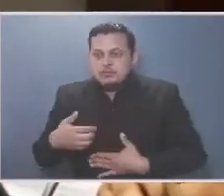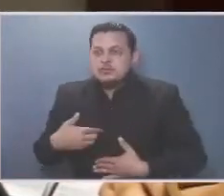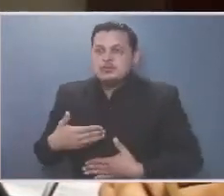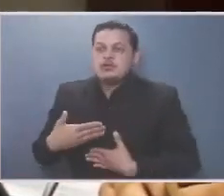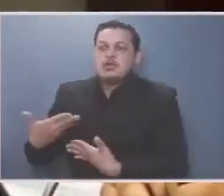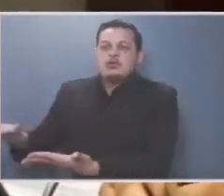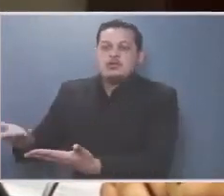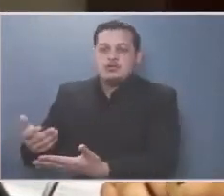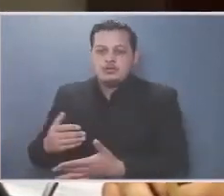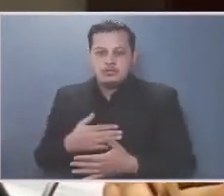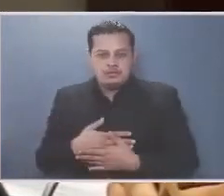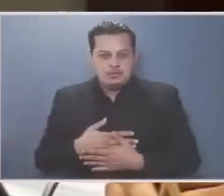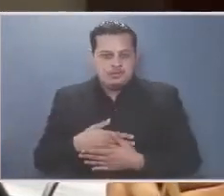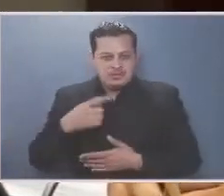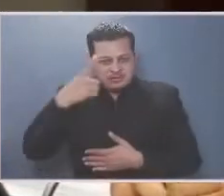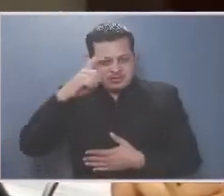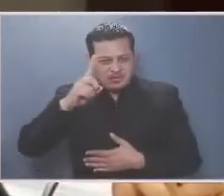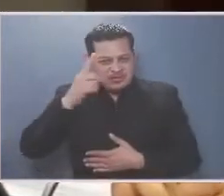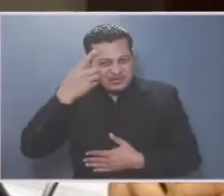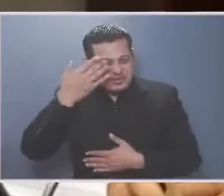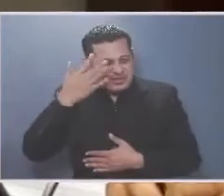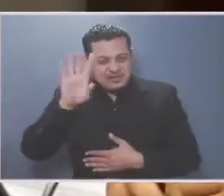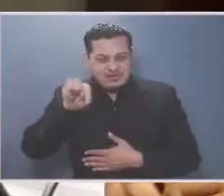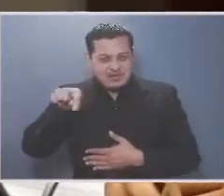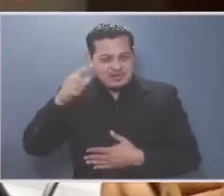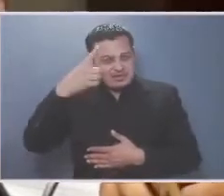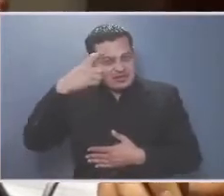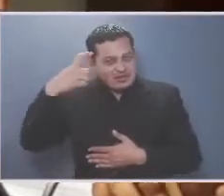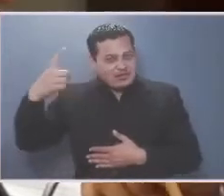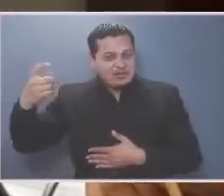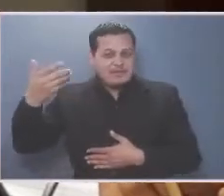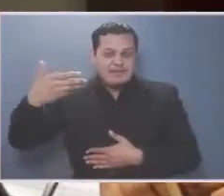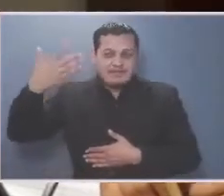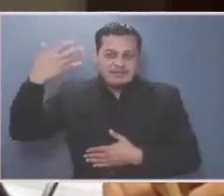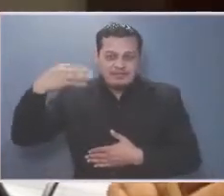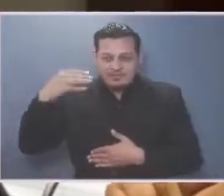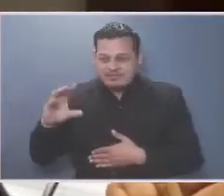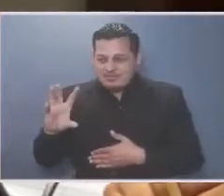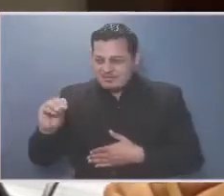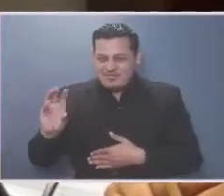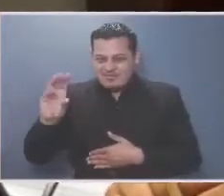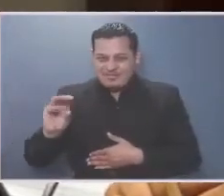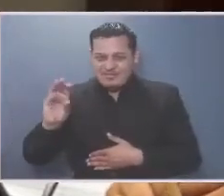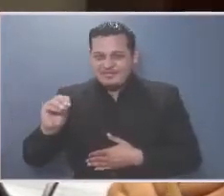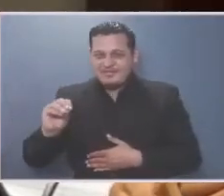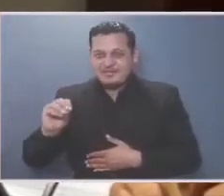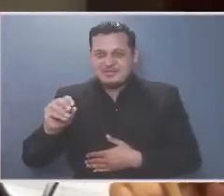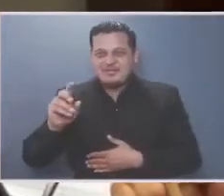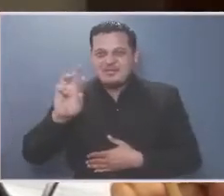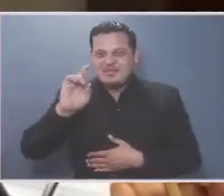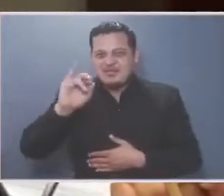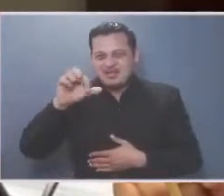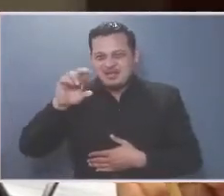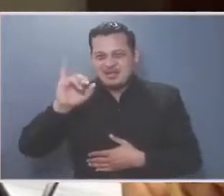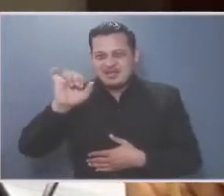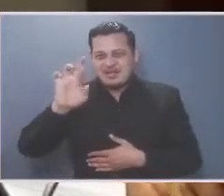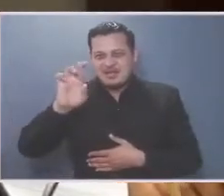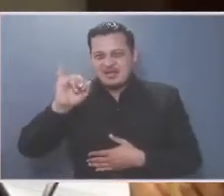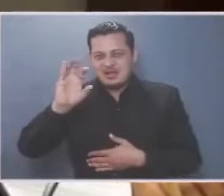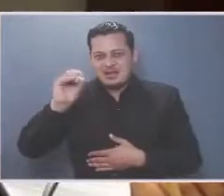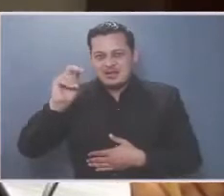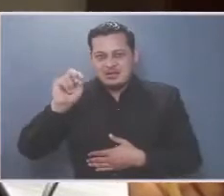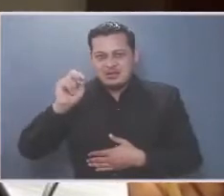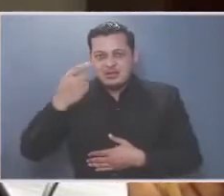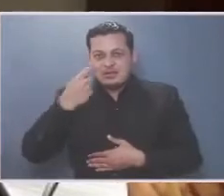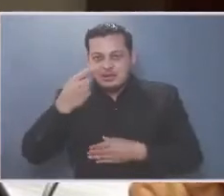signos de dólar no sé si se recuerdan ustedes de aquel de que el perrito que salía en creo que en ricky ricón que se le sigan